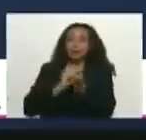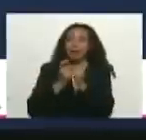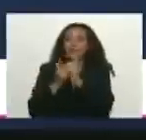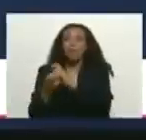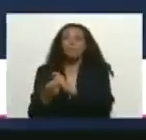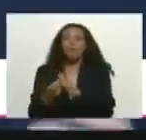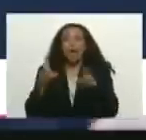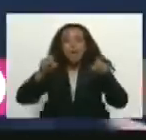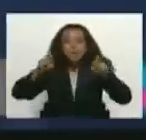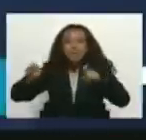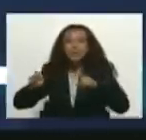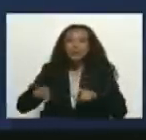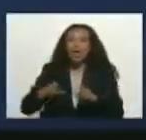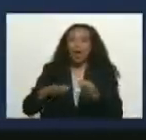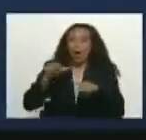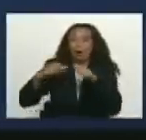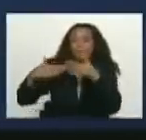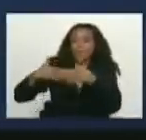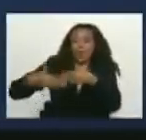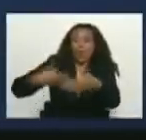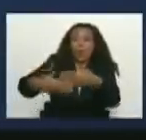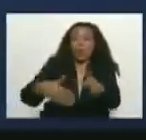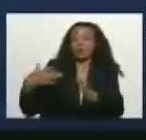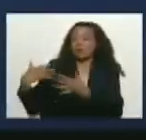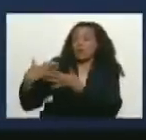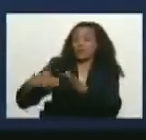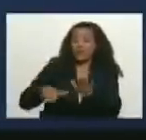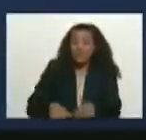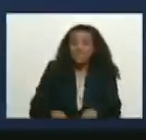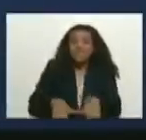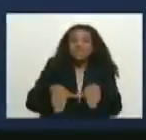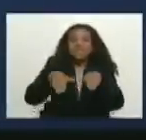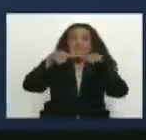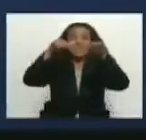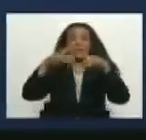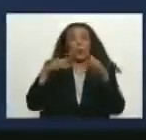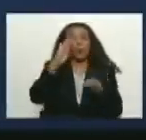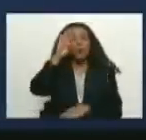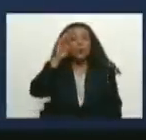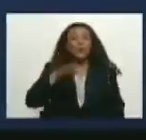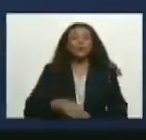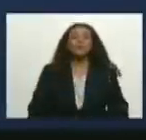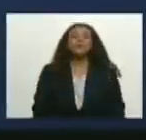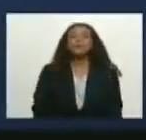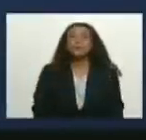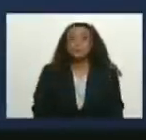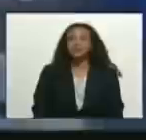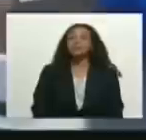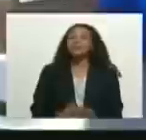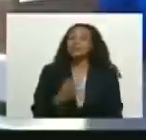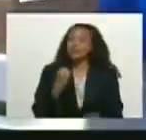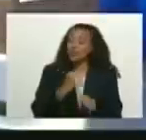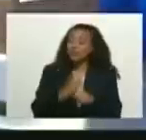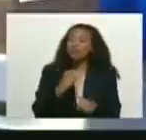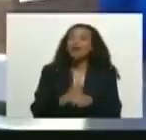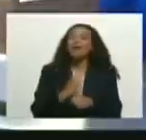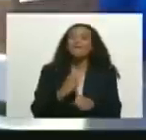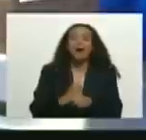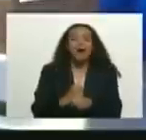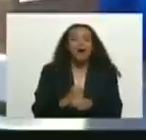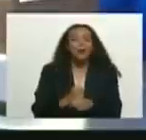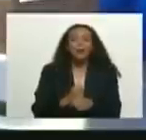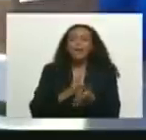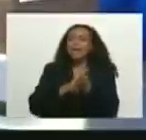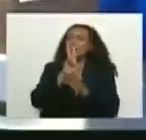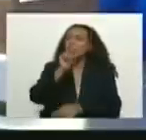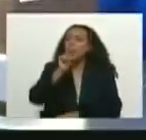y seguir enseñando a esas próximas generaciones que vienen detrás, como nos enseñó nuestro querido maestro Abreu. Es así, es una labor